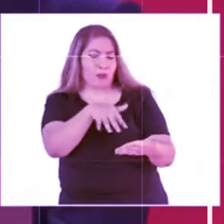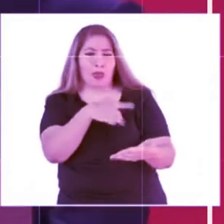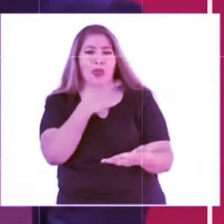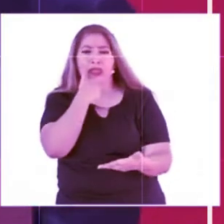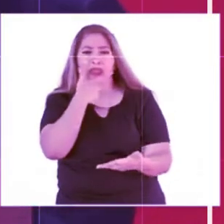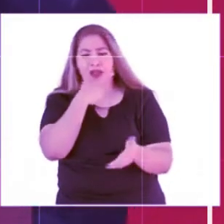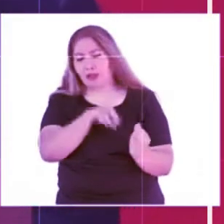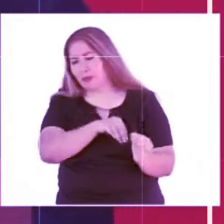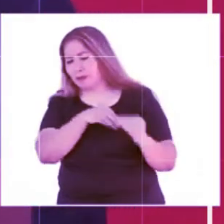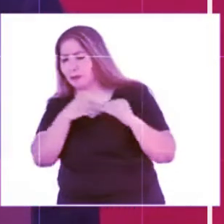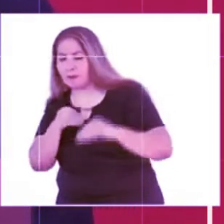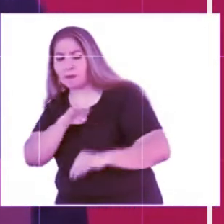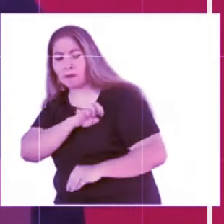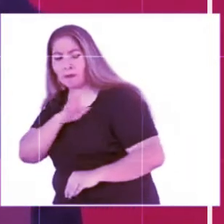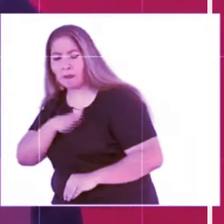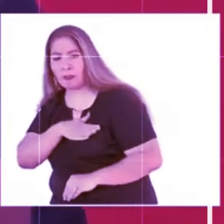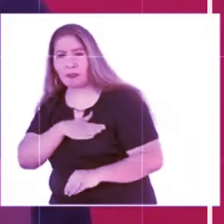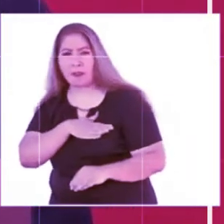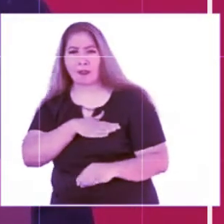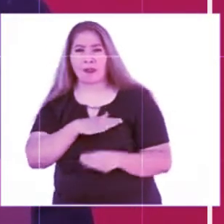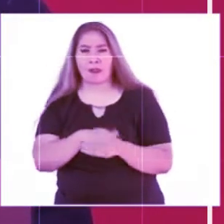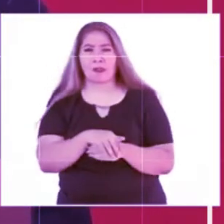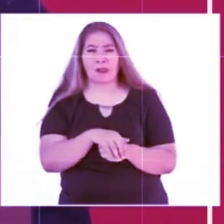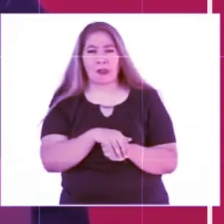al castellano el historiador Juan Puy.